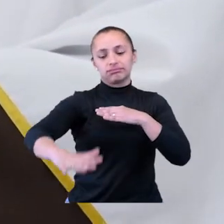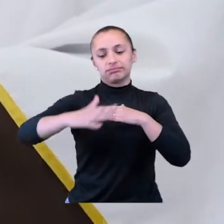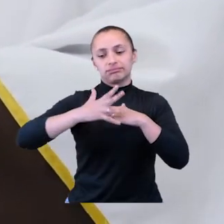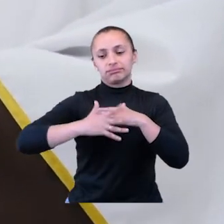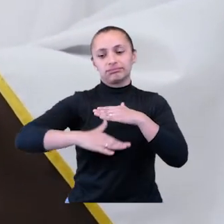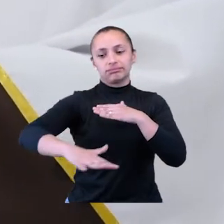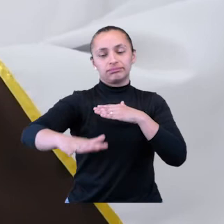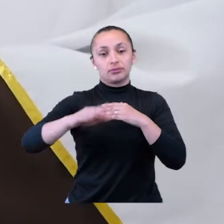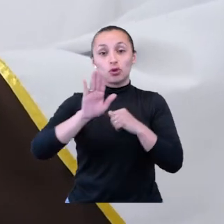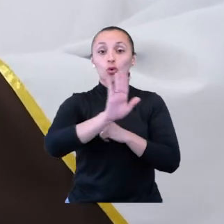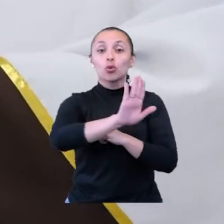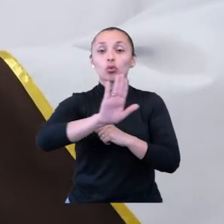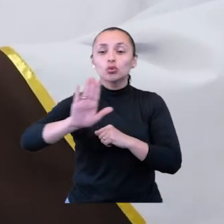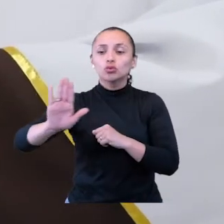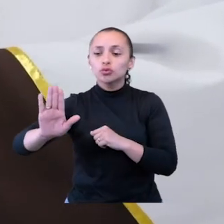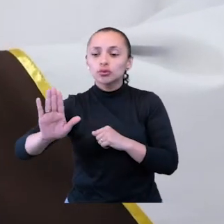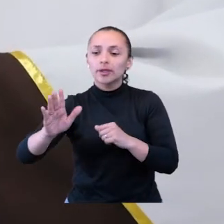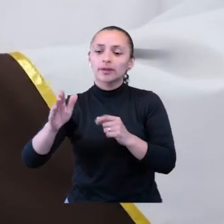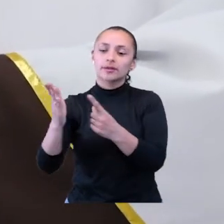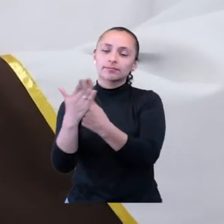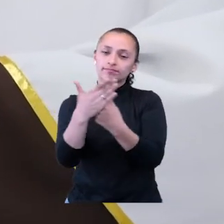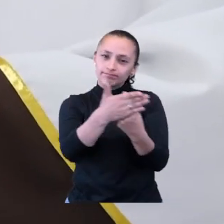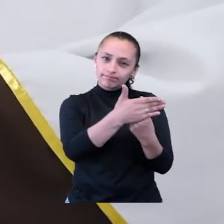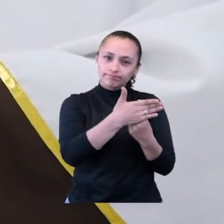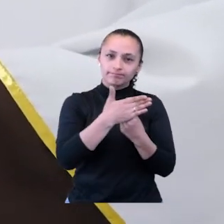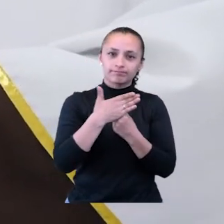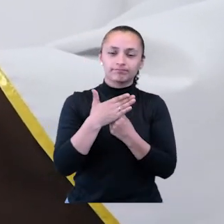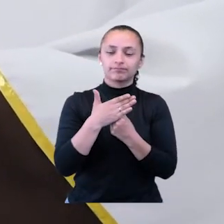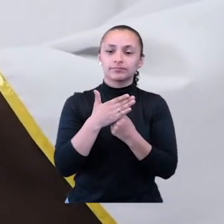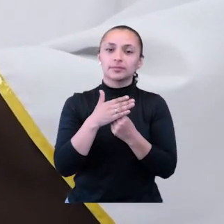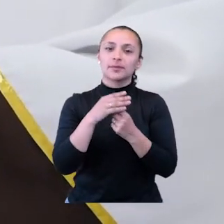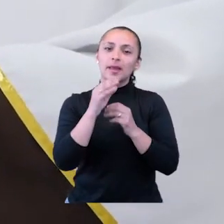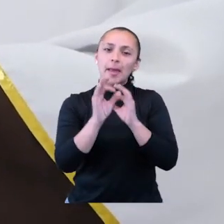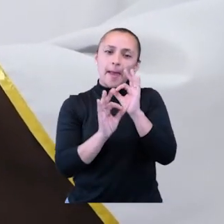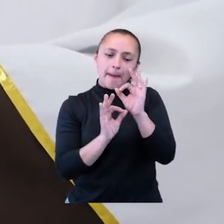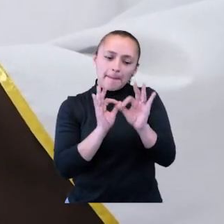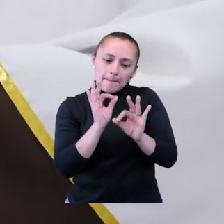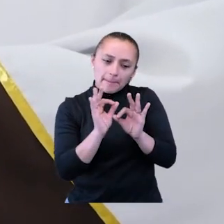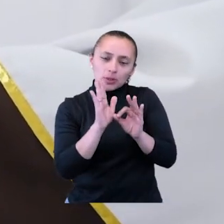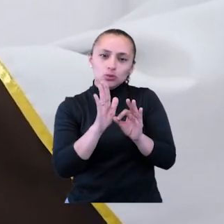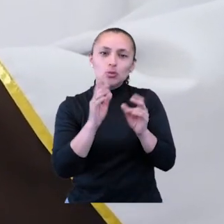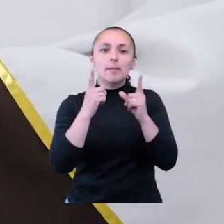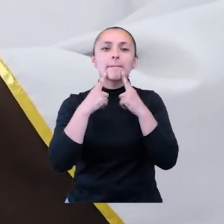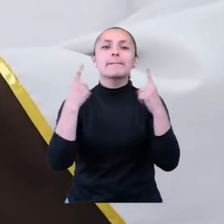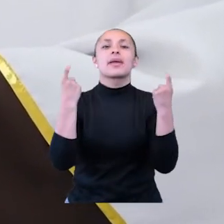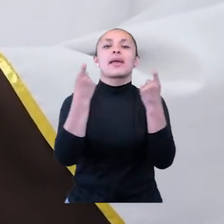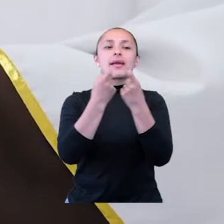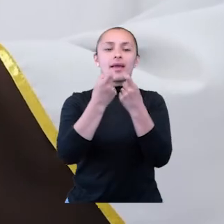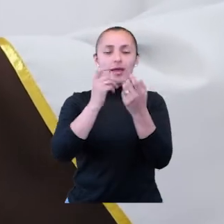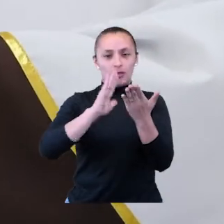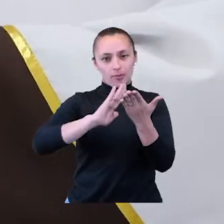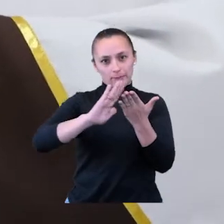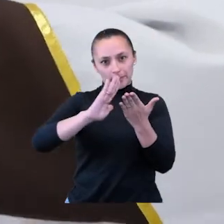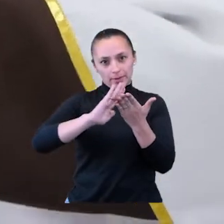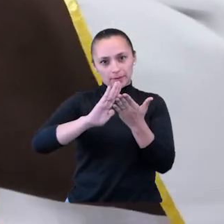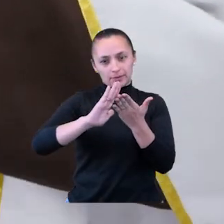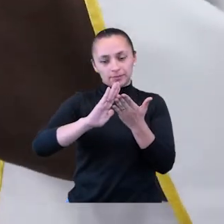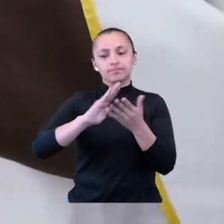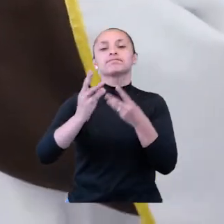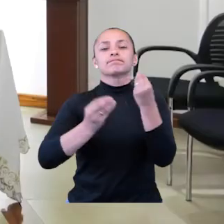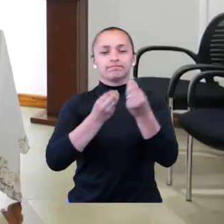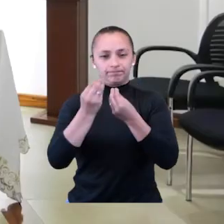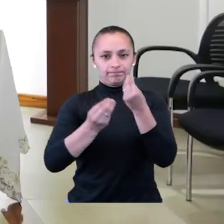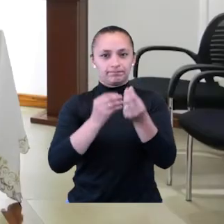por ustedes y por todos los hombres para el perdón de los pecados hagan